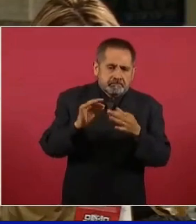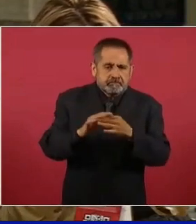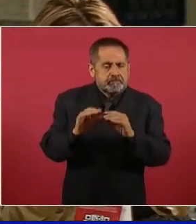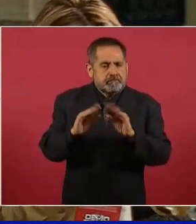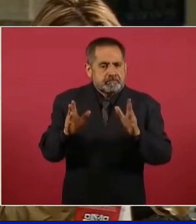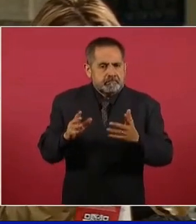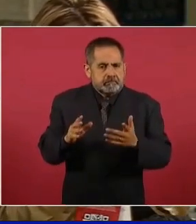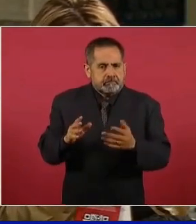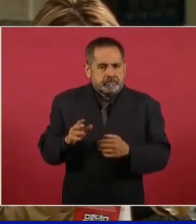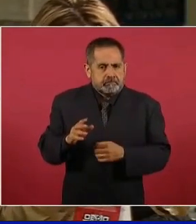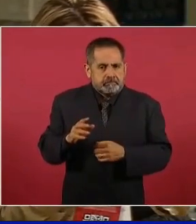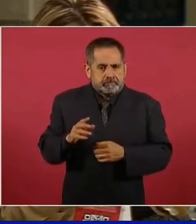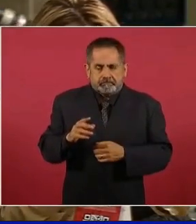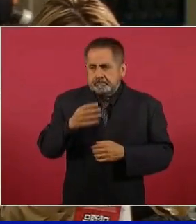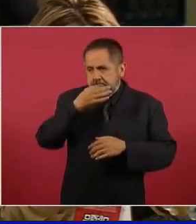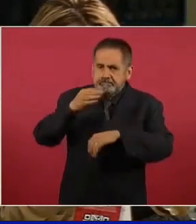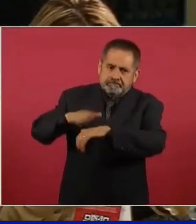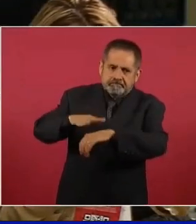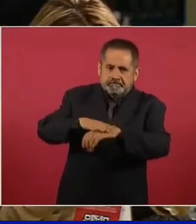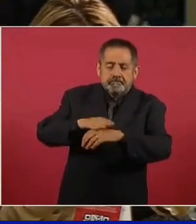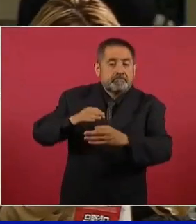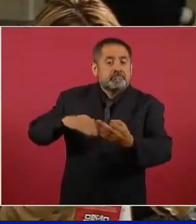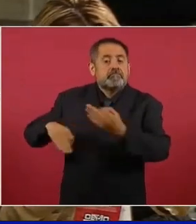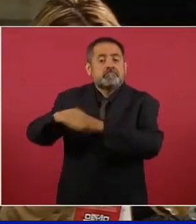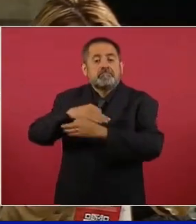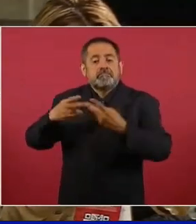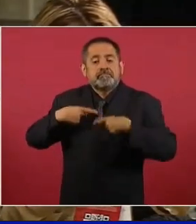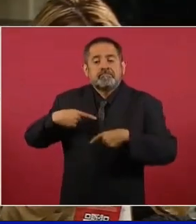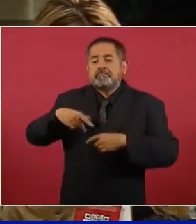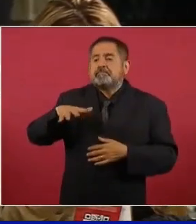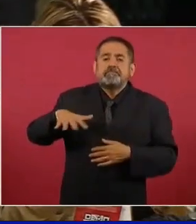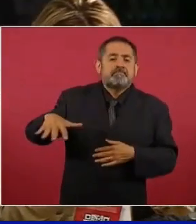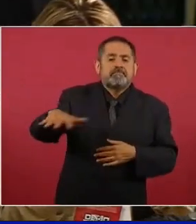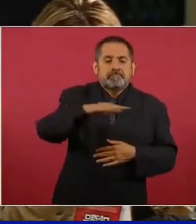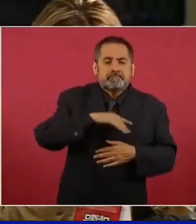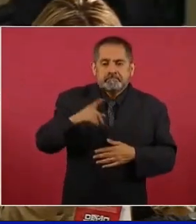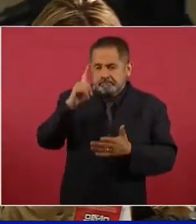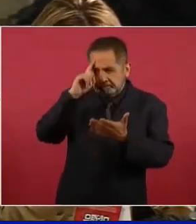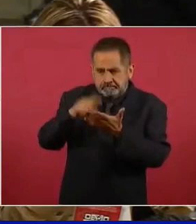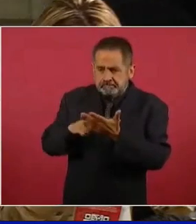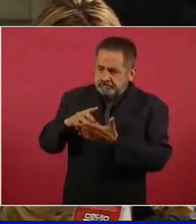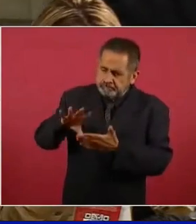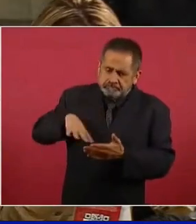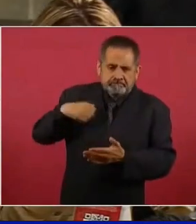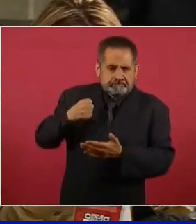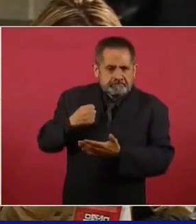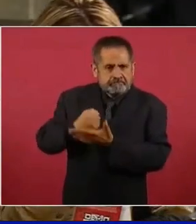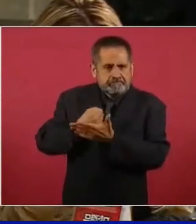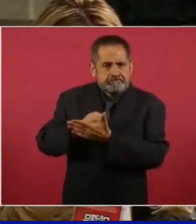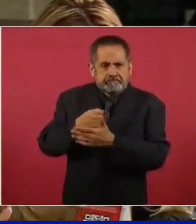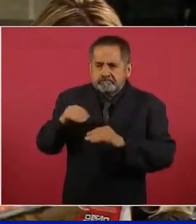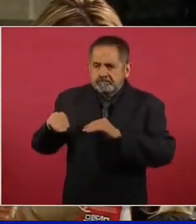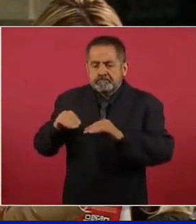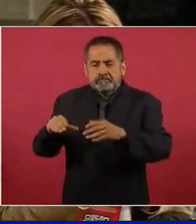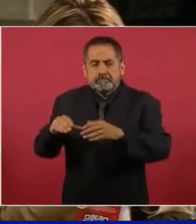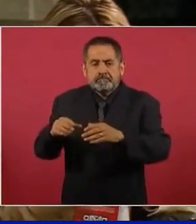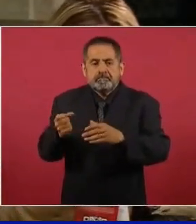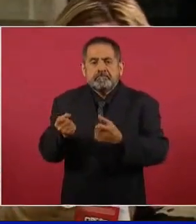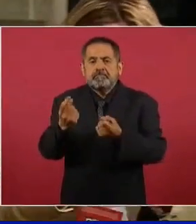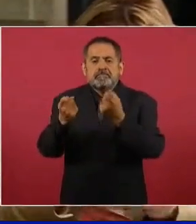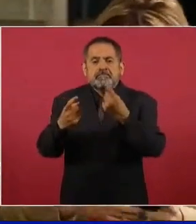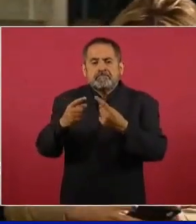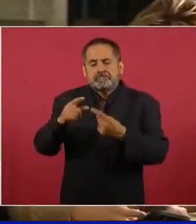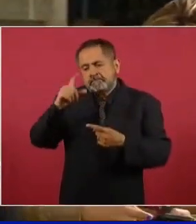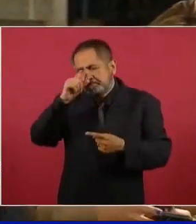si tuviera algunas palabras para dedicarle a todas las personas que creyeron en su lucha y que estaban en el movimiento, pero que ya no les tocó